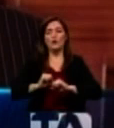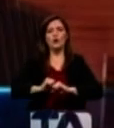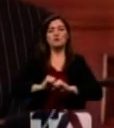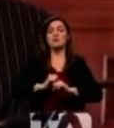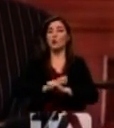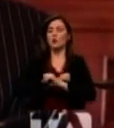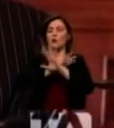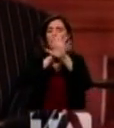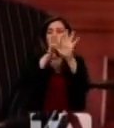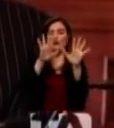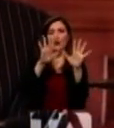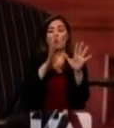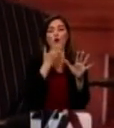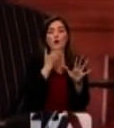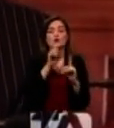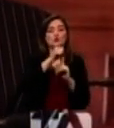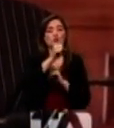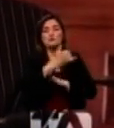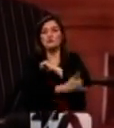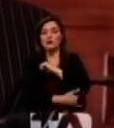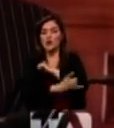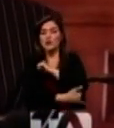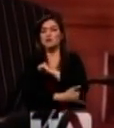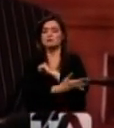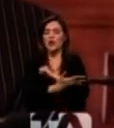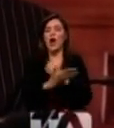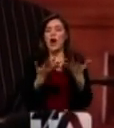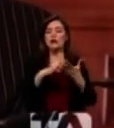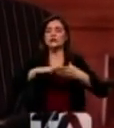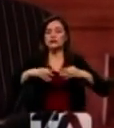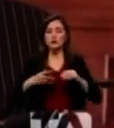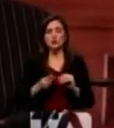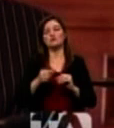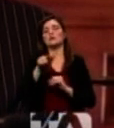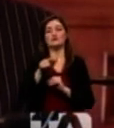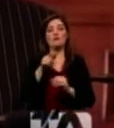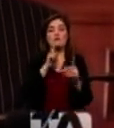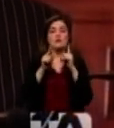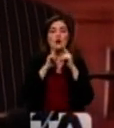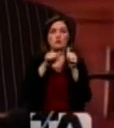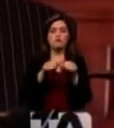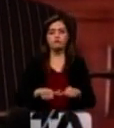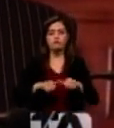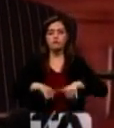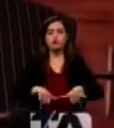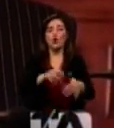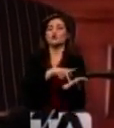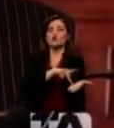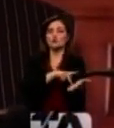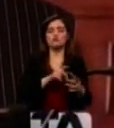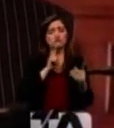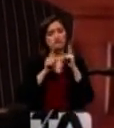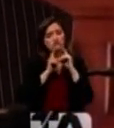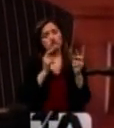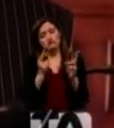gracias. El diálogo debe ser permanente y debemos acostumbrarnos a ese... Sin duda alguna, también el diálogo va